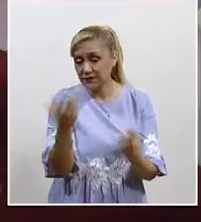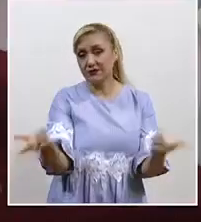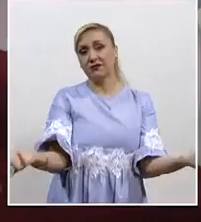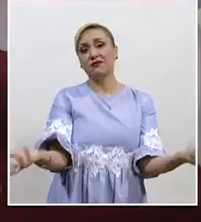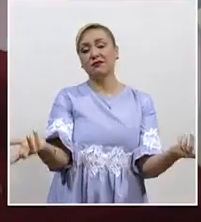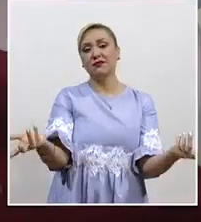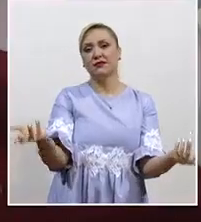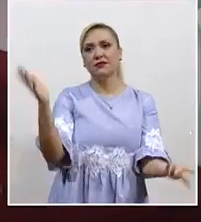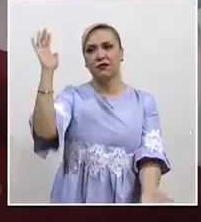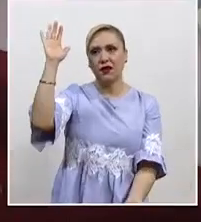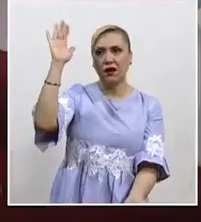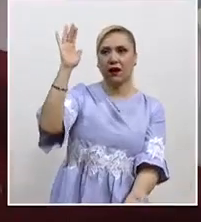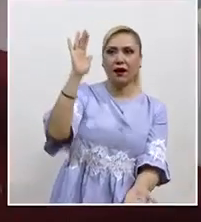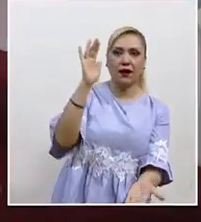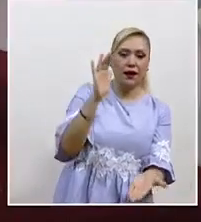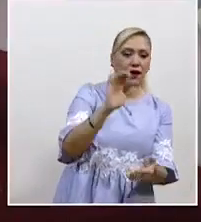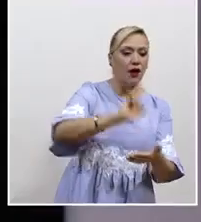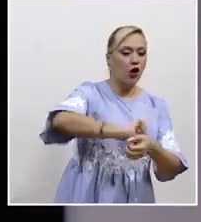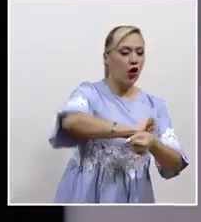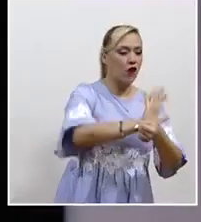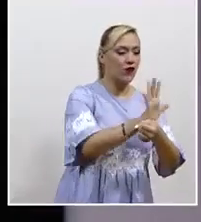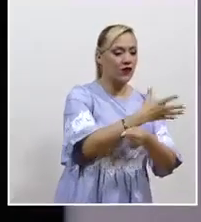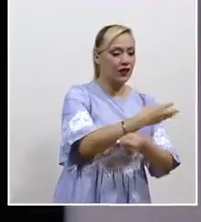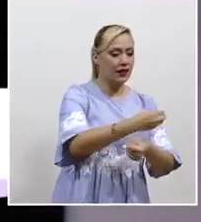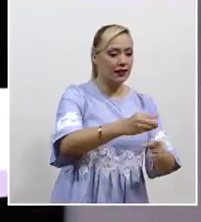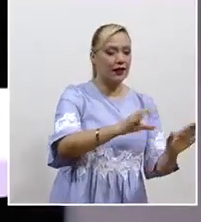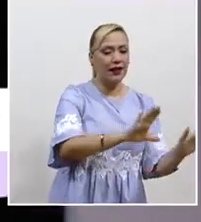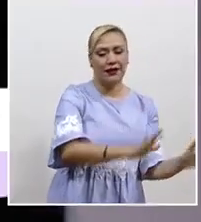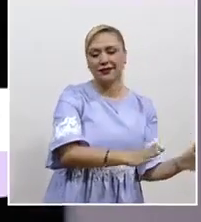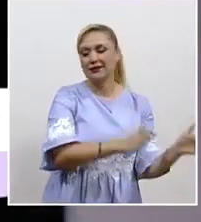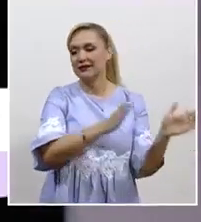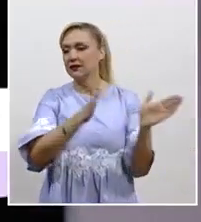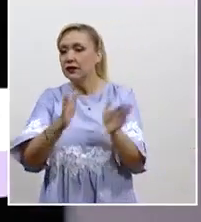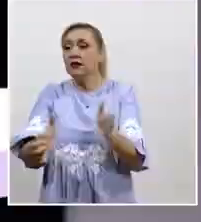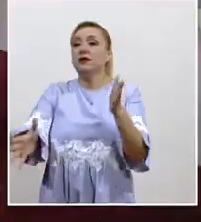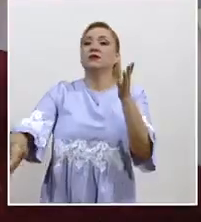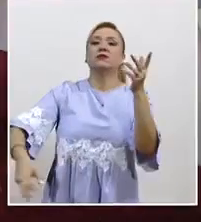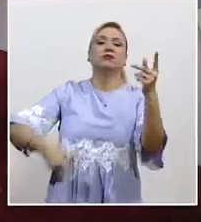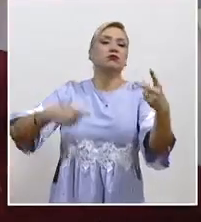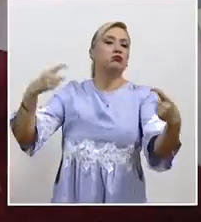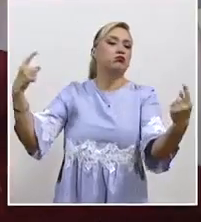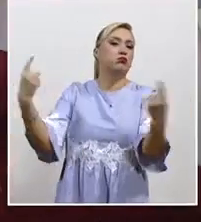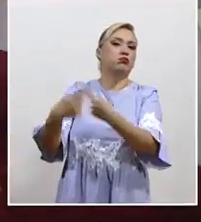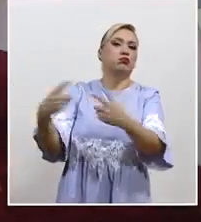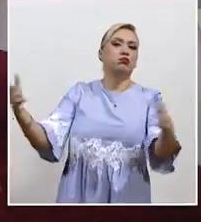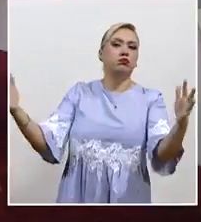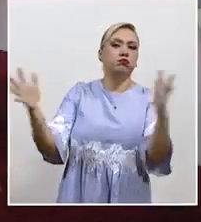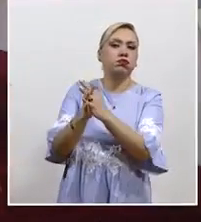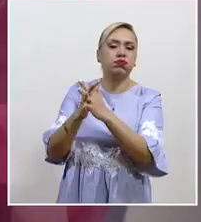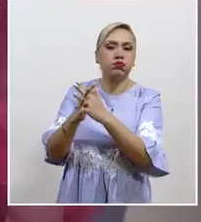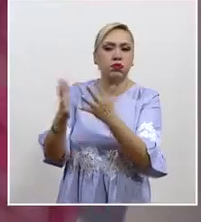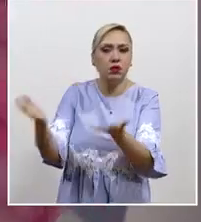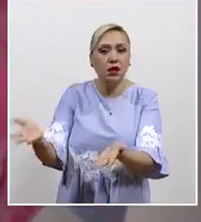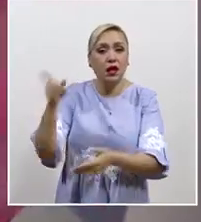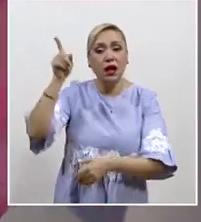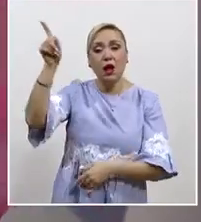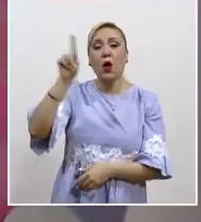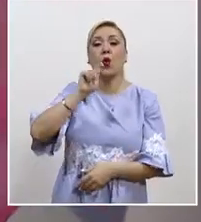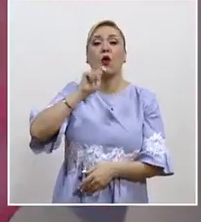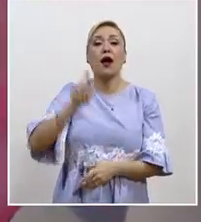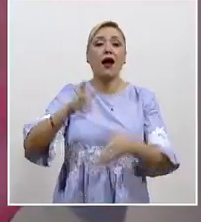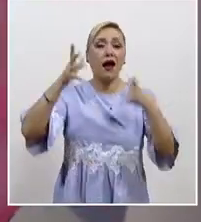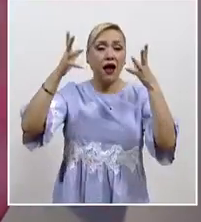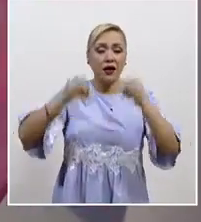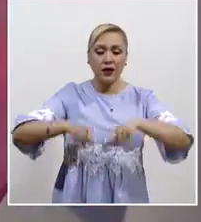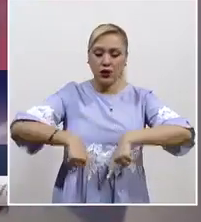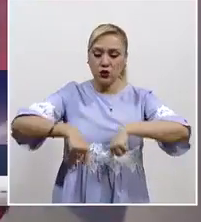en recuperación tras la pandemia por kobe 19 al ser ucrania el principal productor de granos como maíz trigo y soya es que hoy estamos